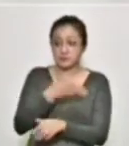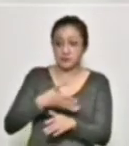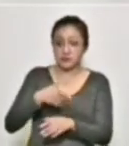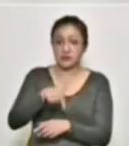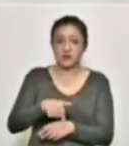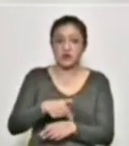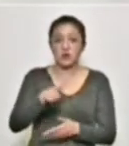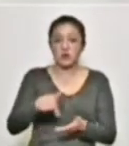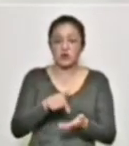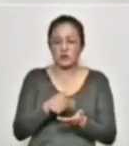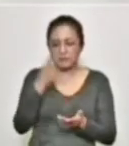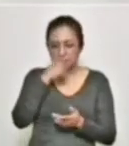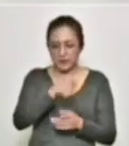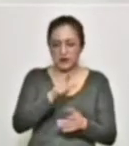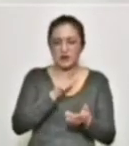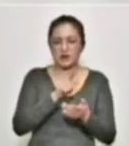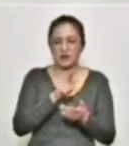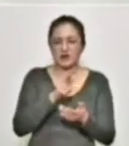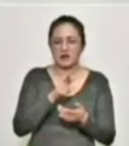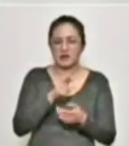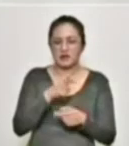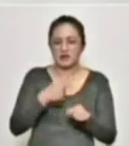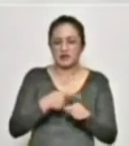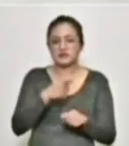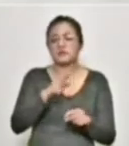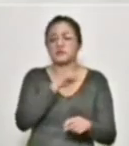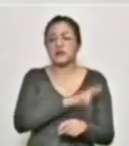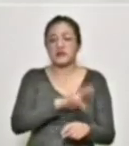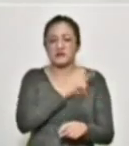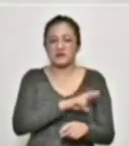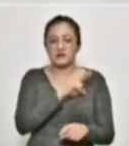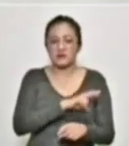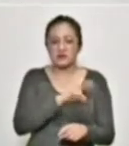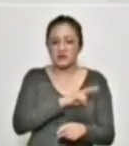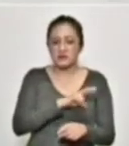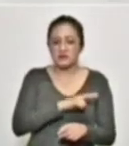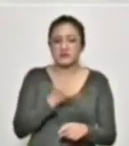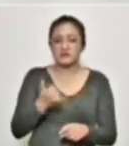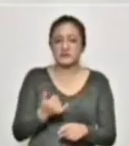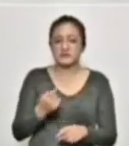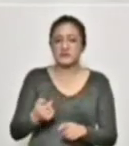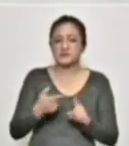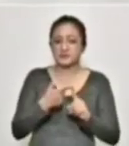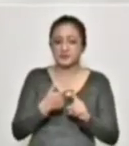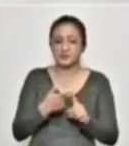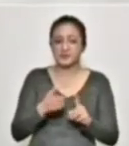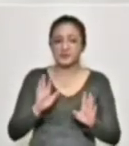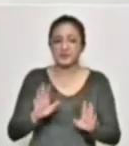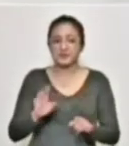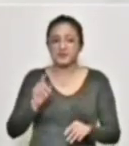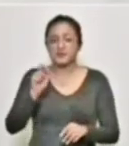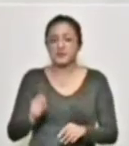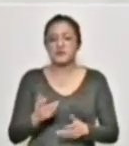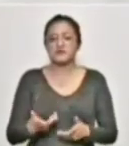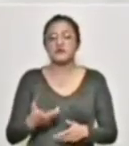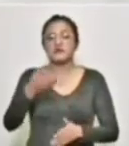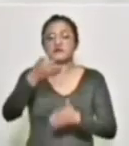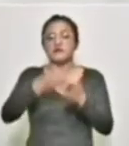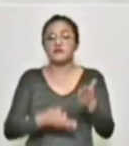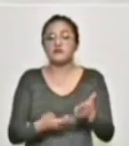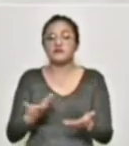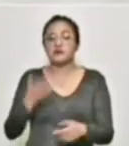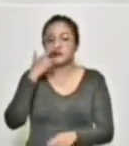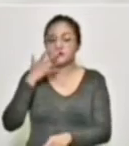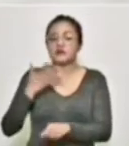las clínicas de hemodiálisis, sí decir que son privadas, y el primer punto es que les faltaba